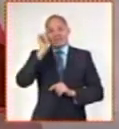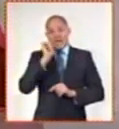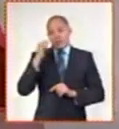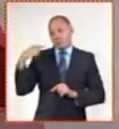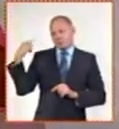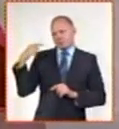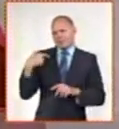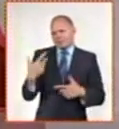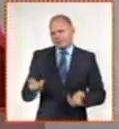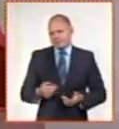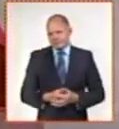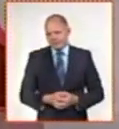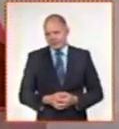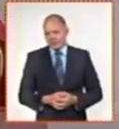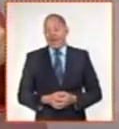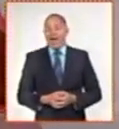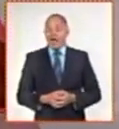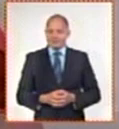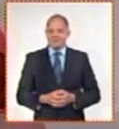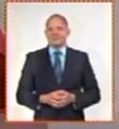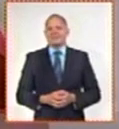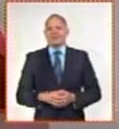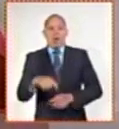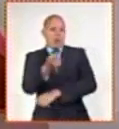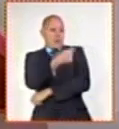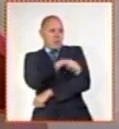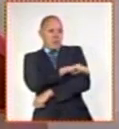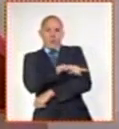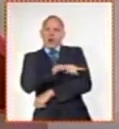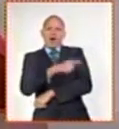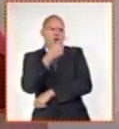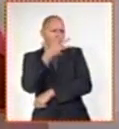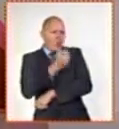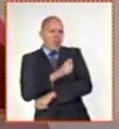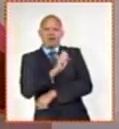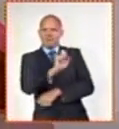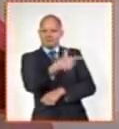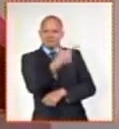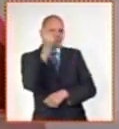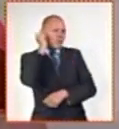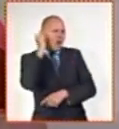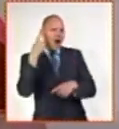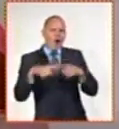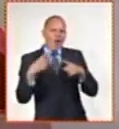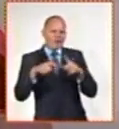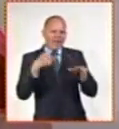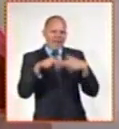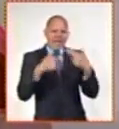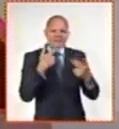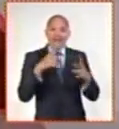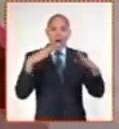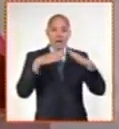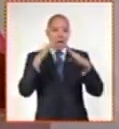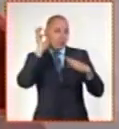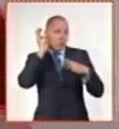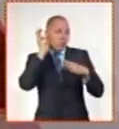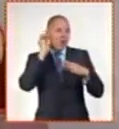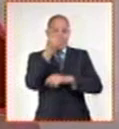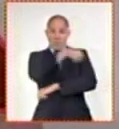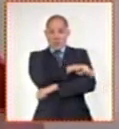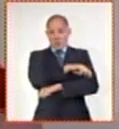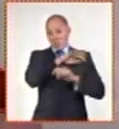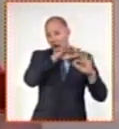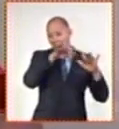los simpatizantes de Cristina se reunieron en las cercanías de su casa y logró aglutinar allí a miles